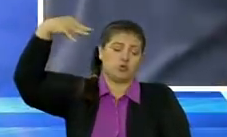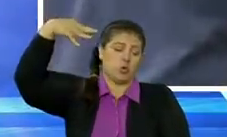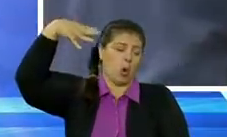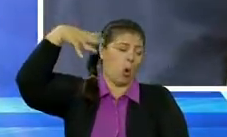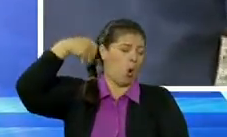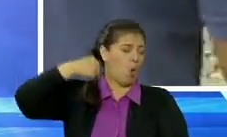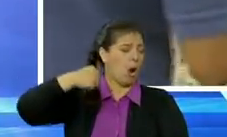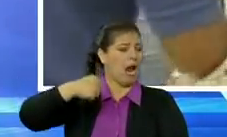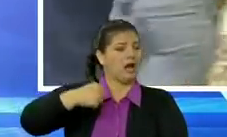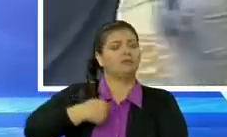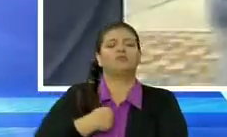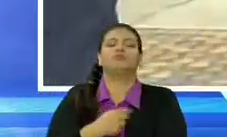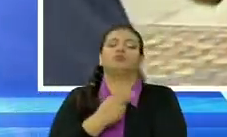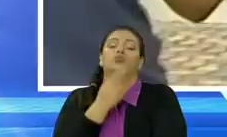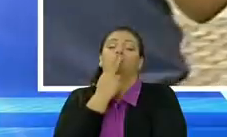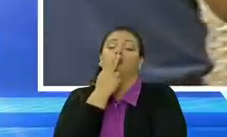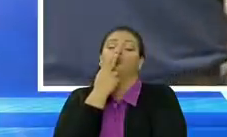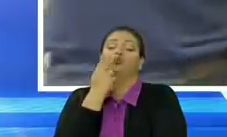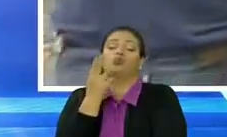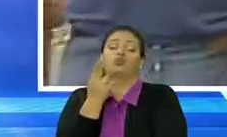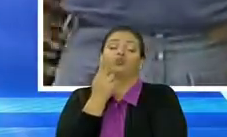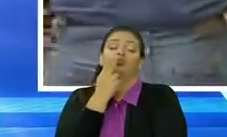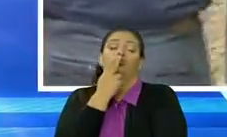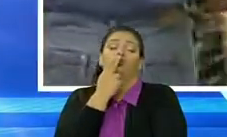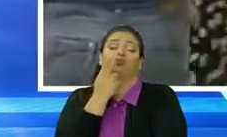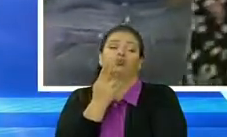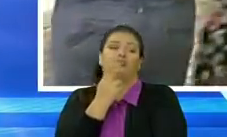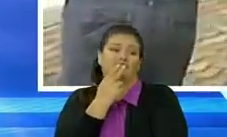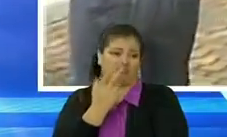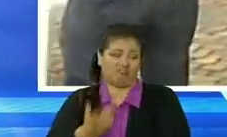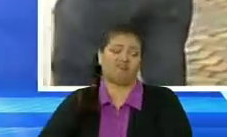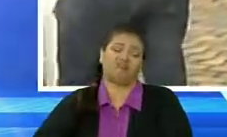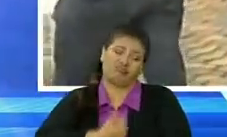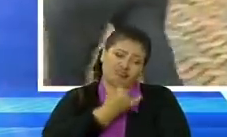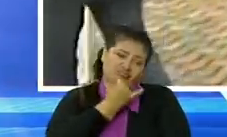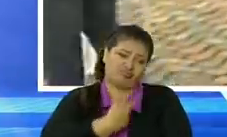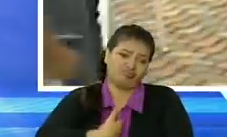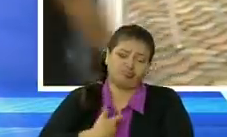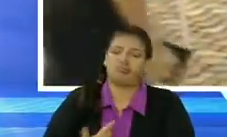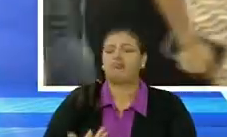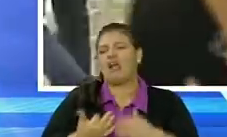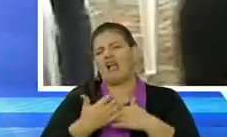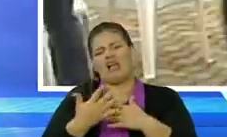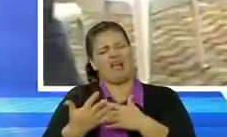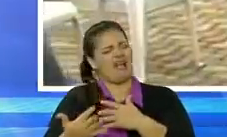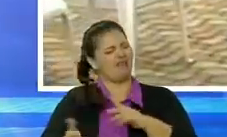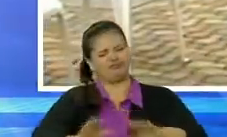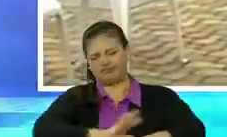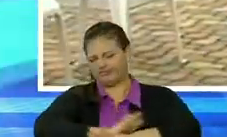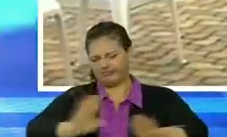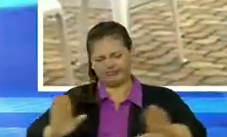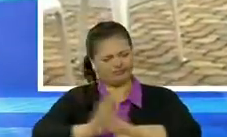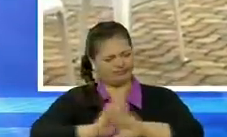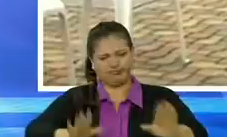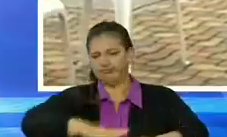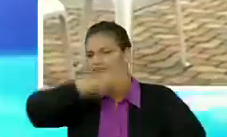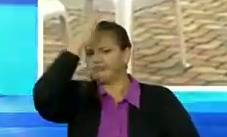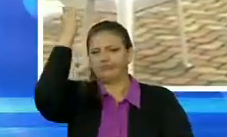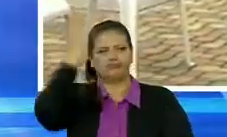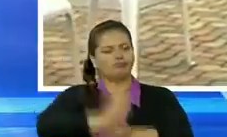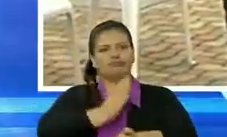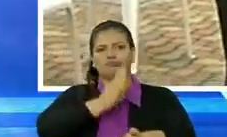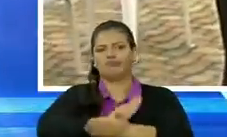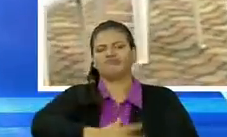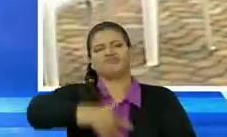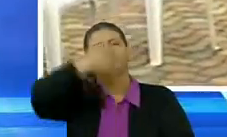boca. Bueno. Bueno, sí se puede hacerlo, sí se puede lograr. Así que a dejar el tabaco, que es uno de los